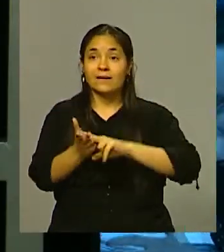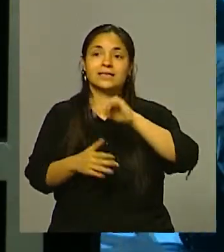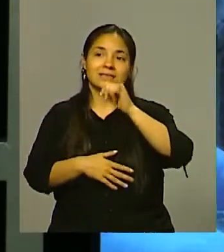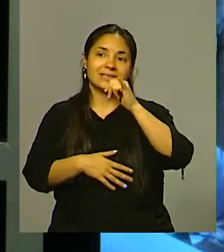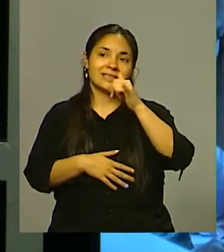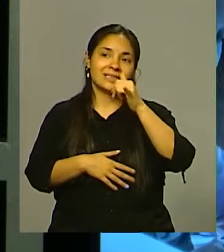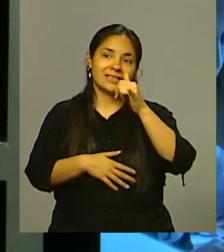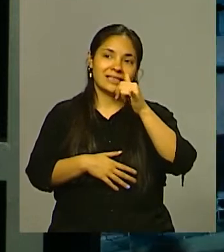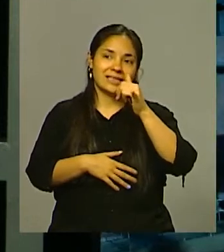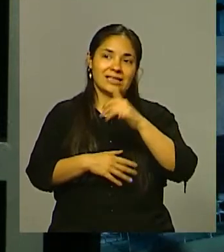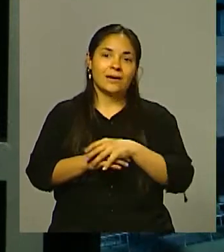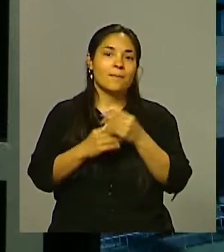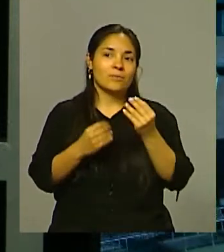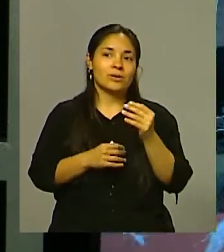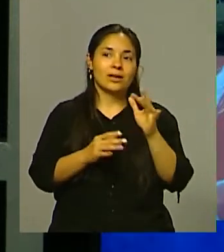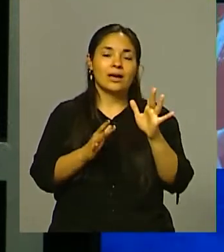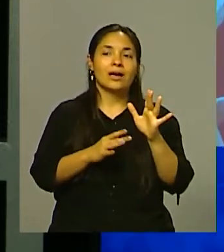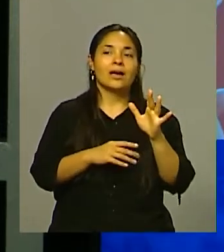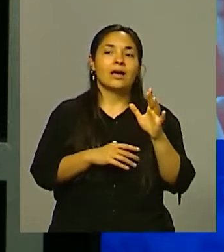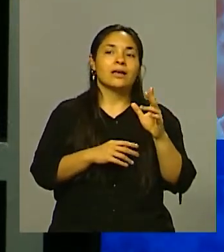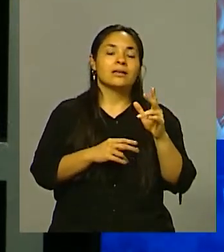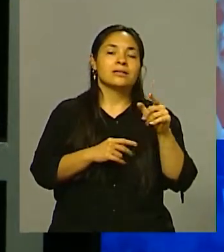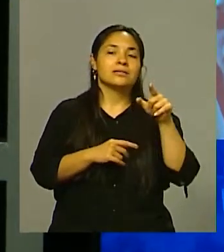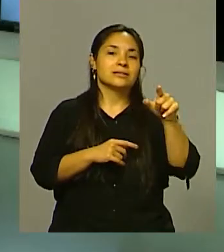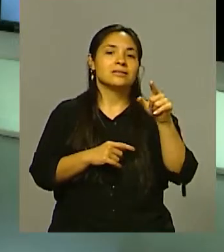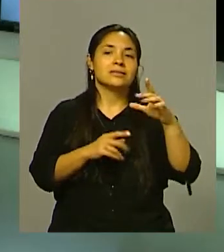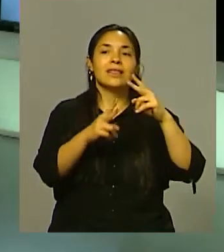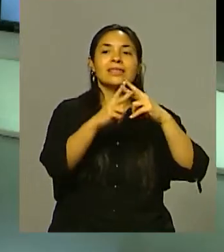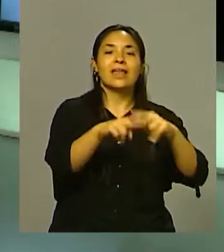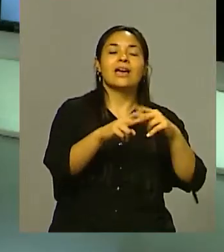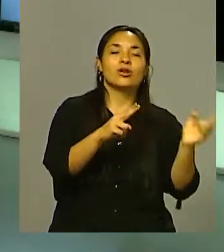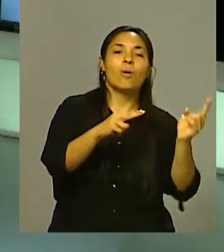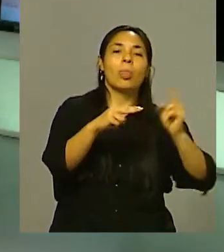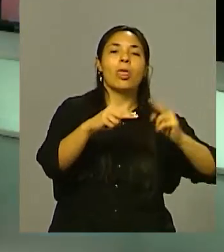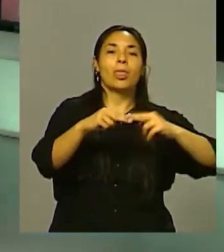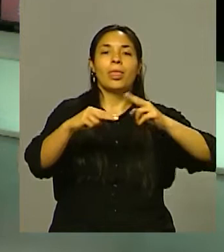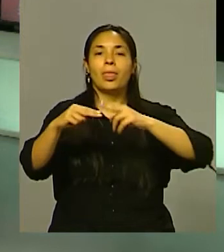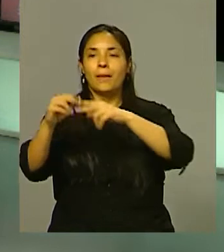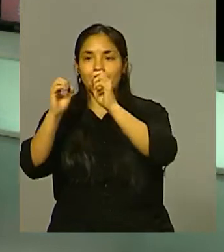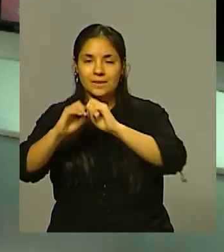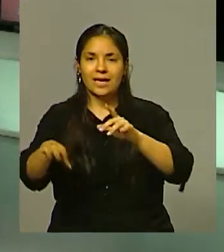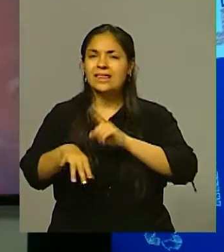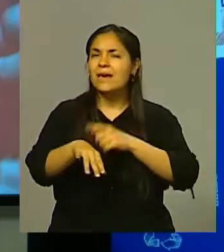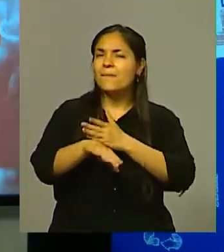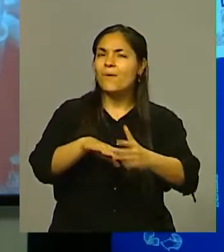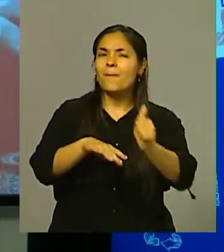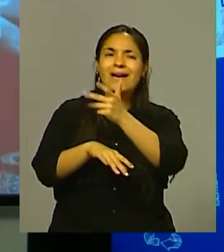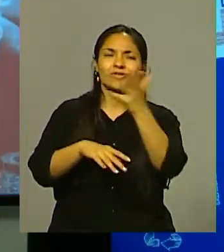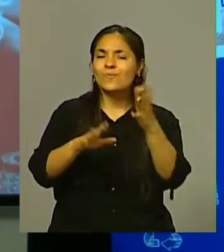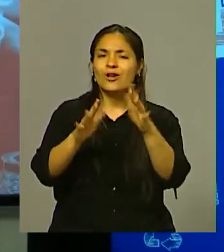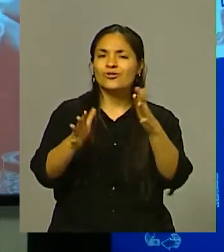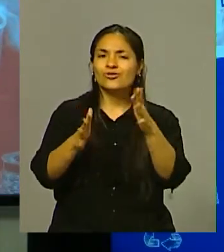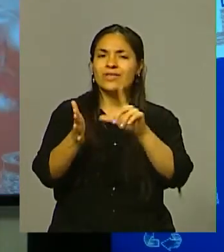porque los técnicos tienen que ir montando el documental. Y se viene la postproducción. ¿En cuánto tiempo entienden que puede estar listo el